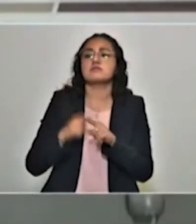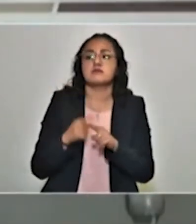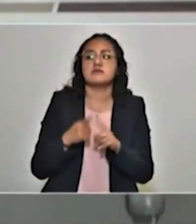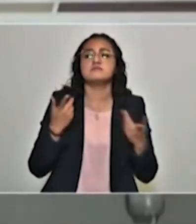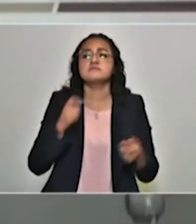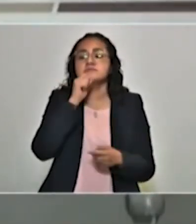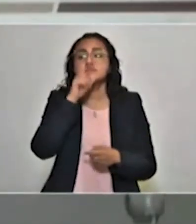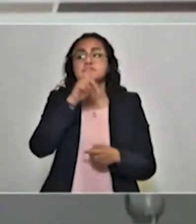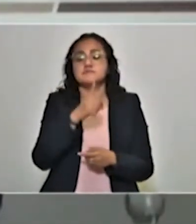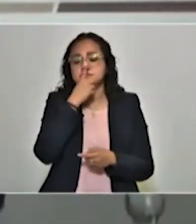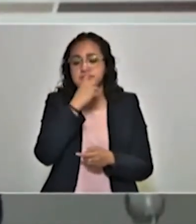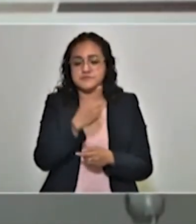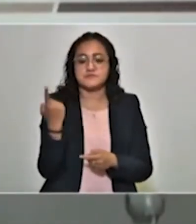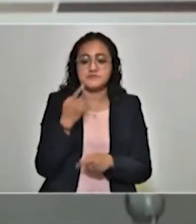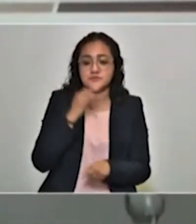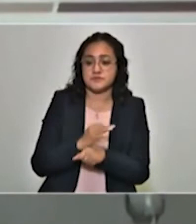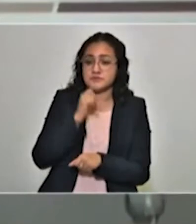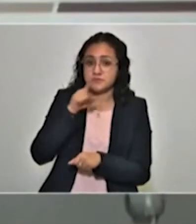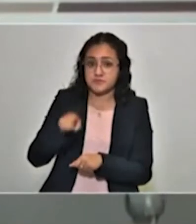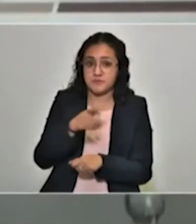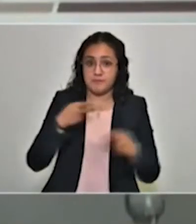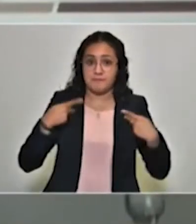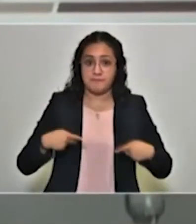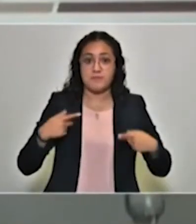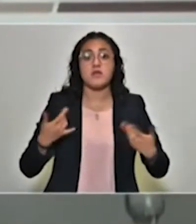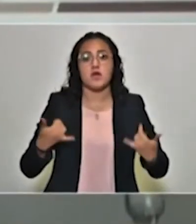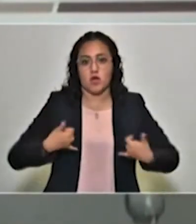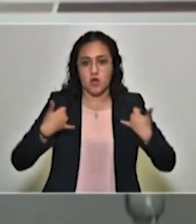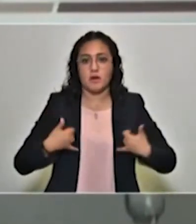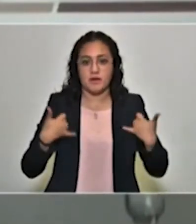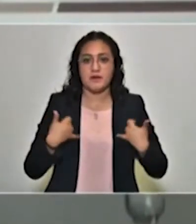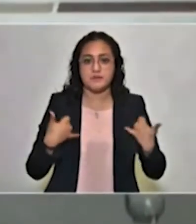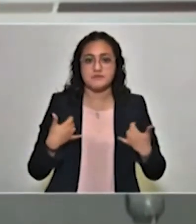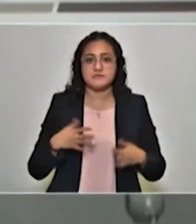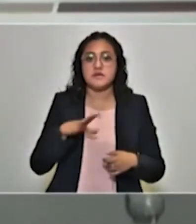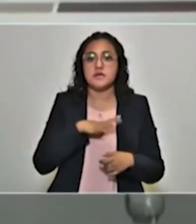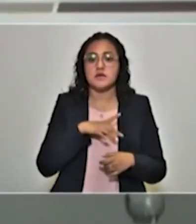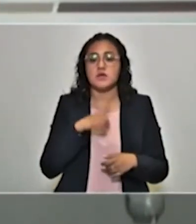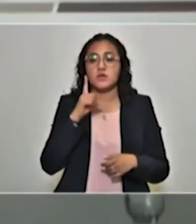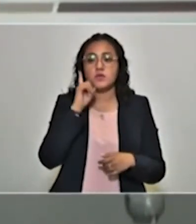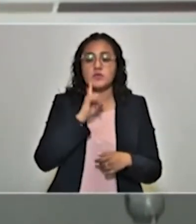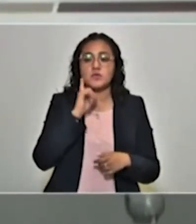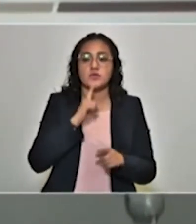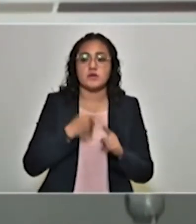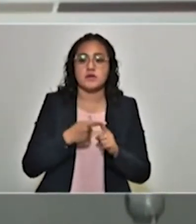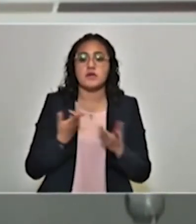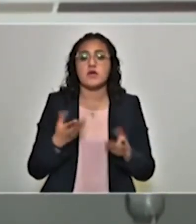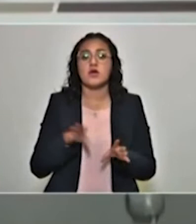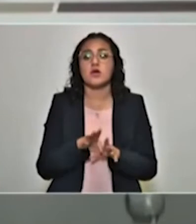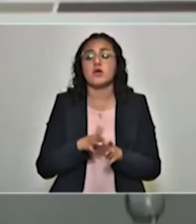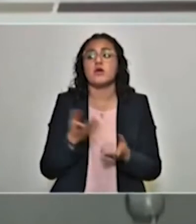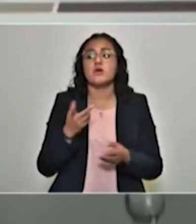también mencionar que de estos muchachos hay una joven que presentó una